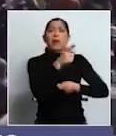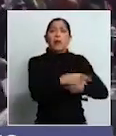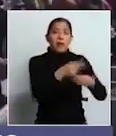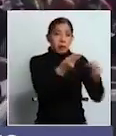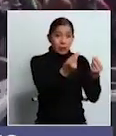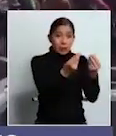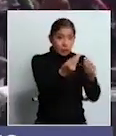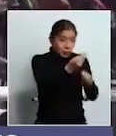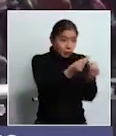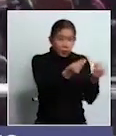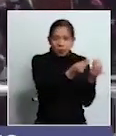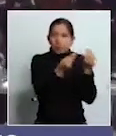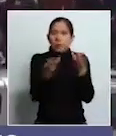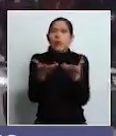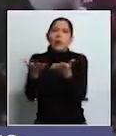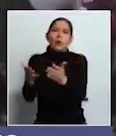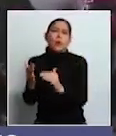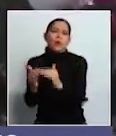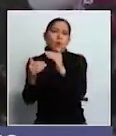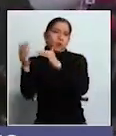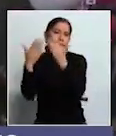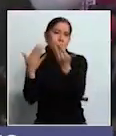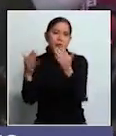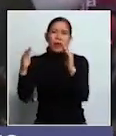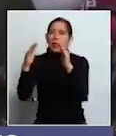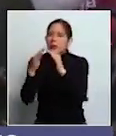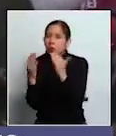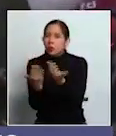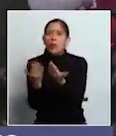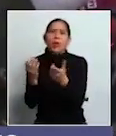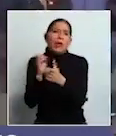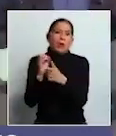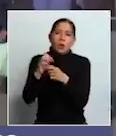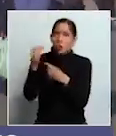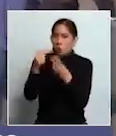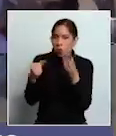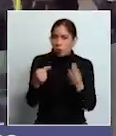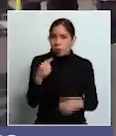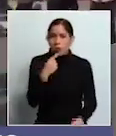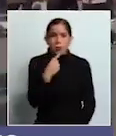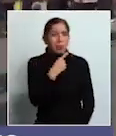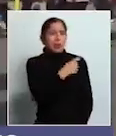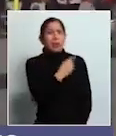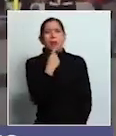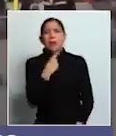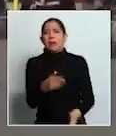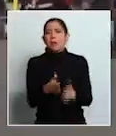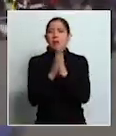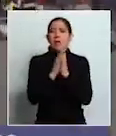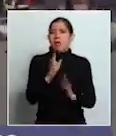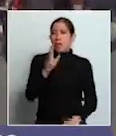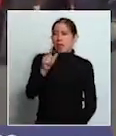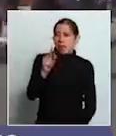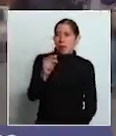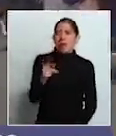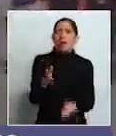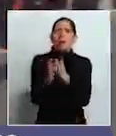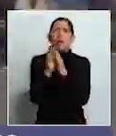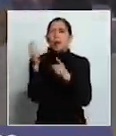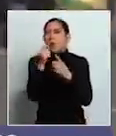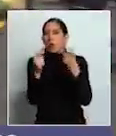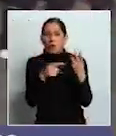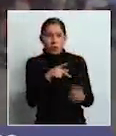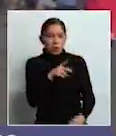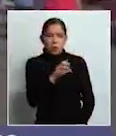obras, tanto en nuestra infraestructura como todo lo que tenemos que hacer. Ella dice, piden televisores, piden todo con POA, pero